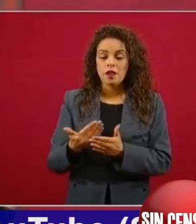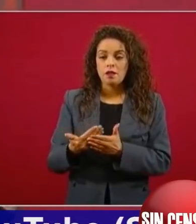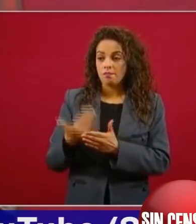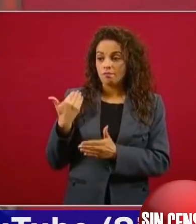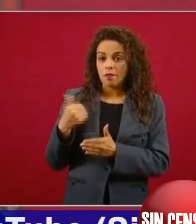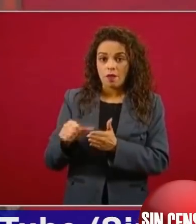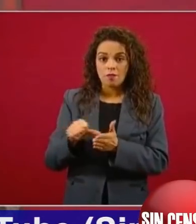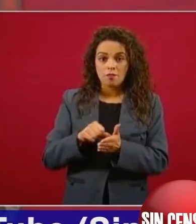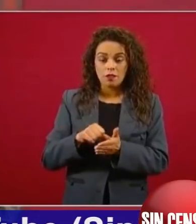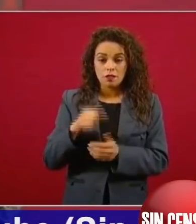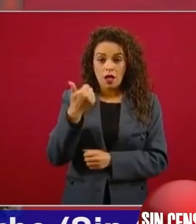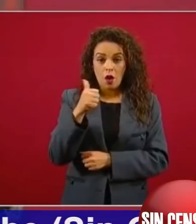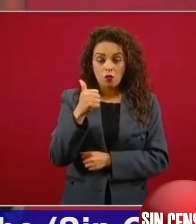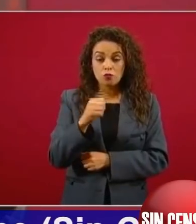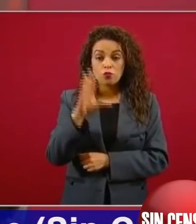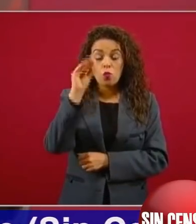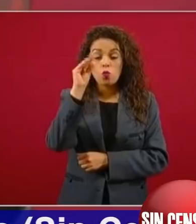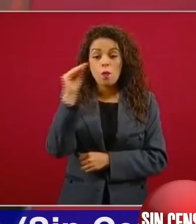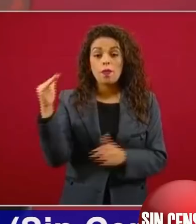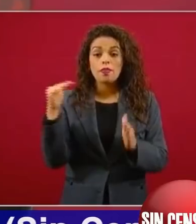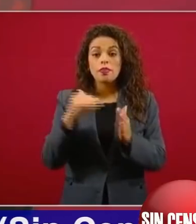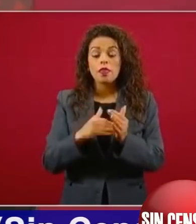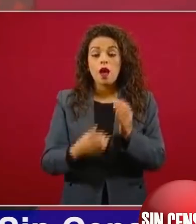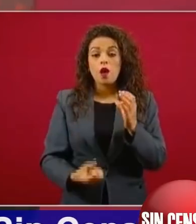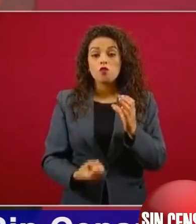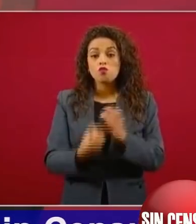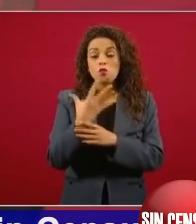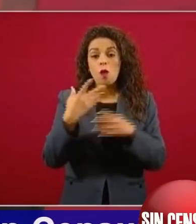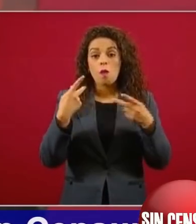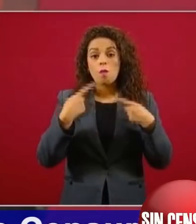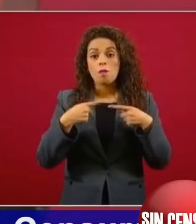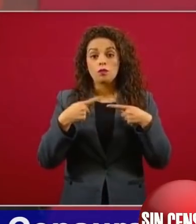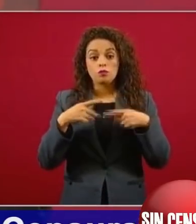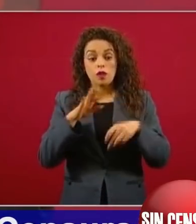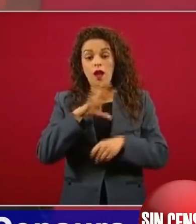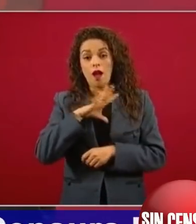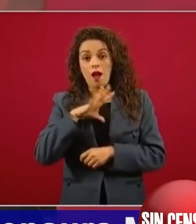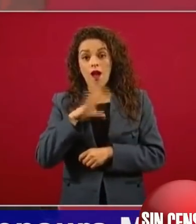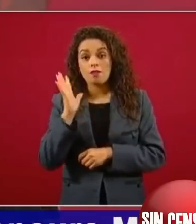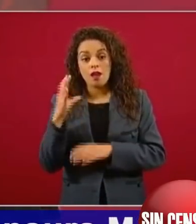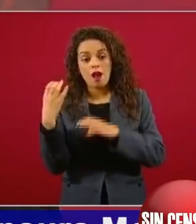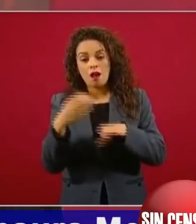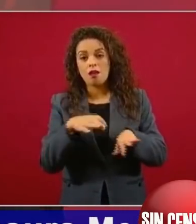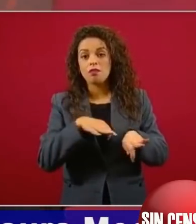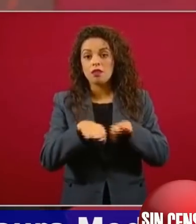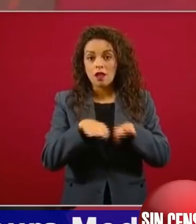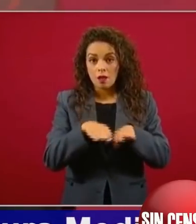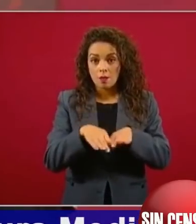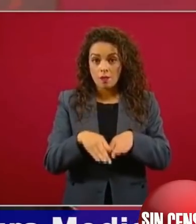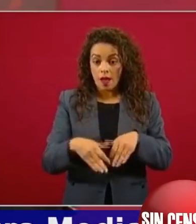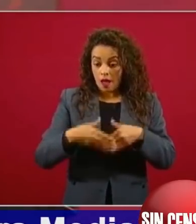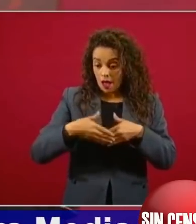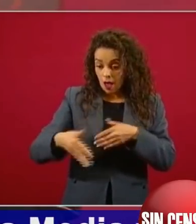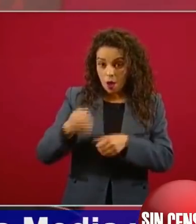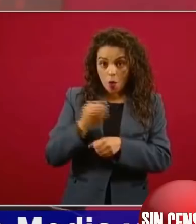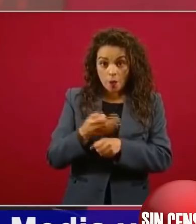90,000 nuevos empleos. Y en lo que va de septiembre también llevamos ya